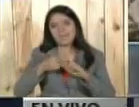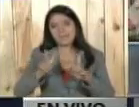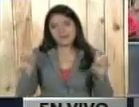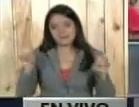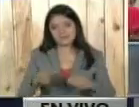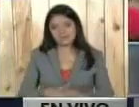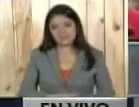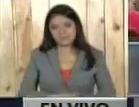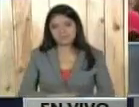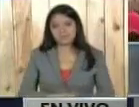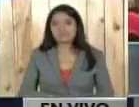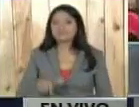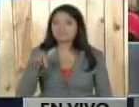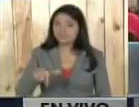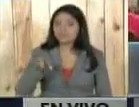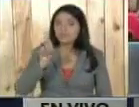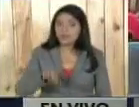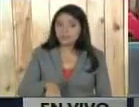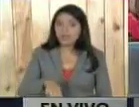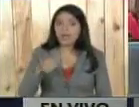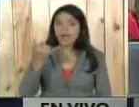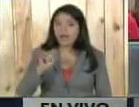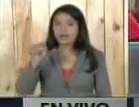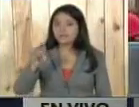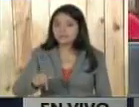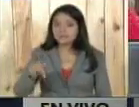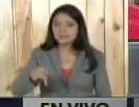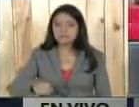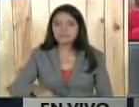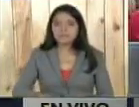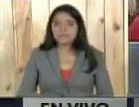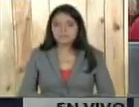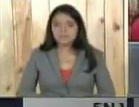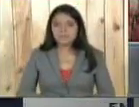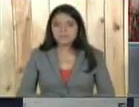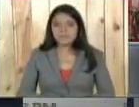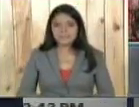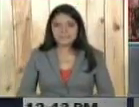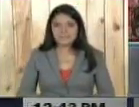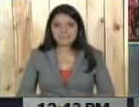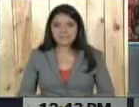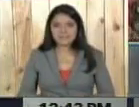Bueno, hoy también estamos celebrando